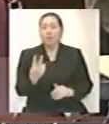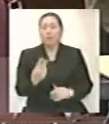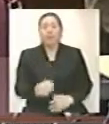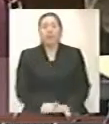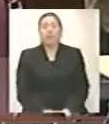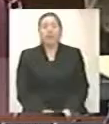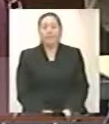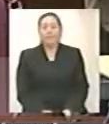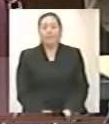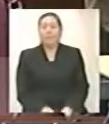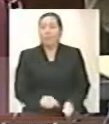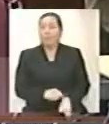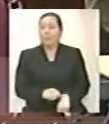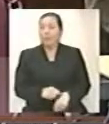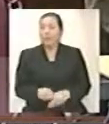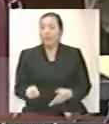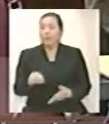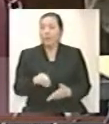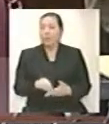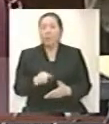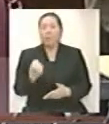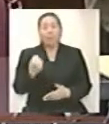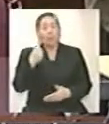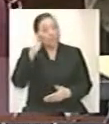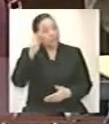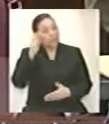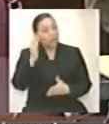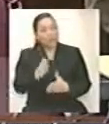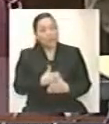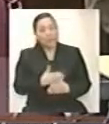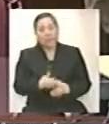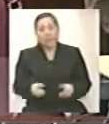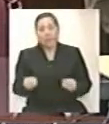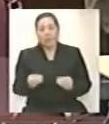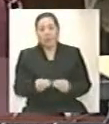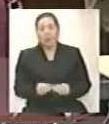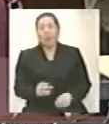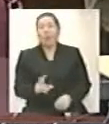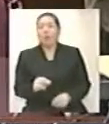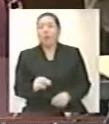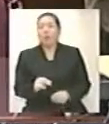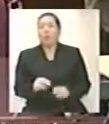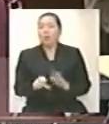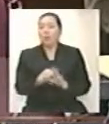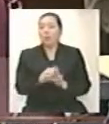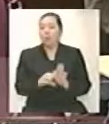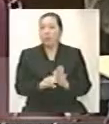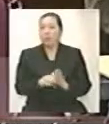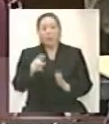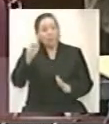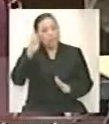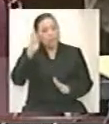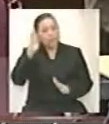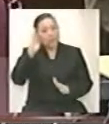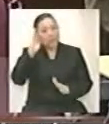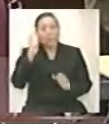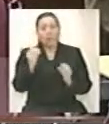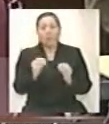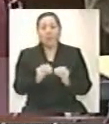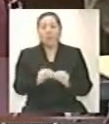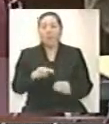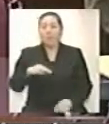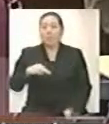1992-2000. Durante la resistencia, la dictadura fujimorista participa en el Comité por el No a la Constitución Fujimorista que convoca a